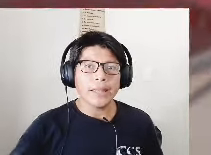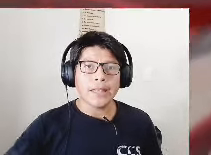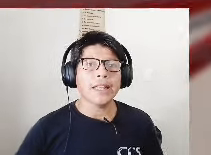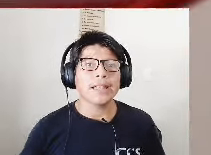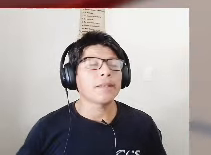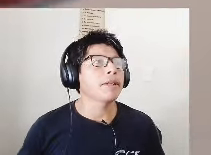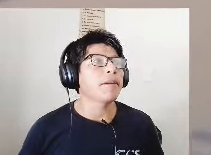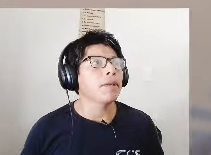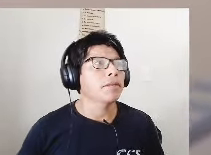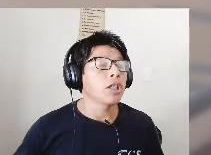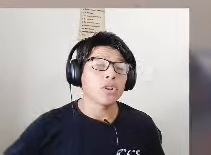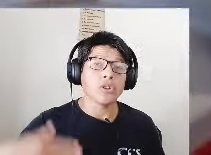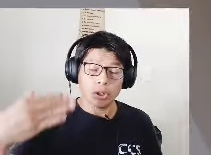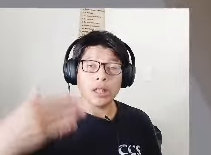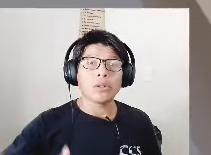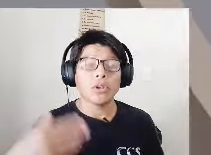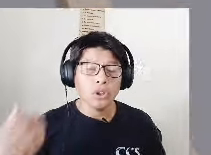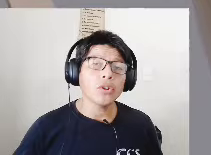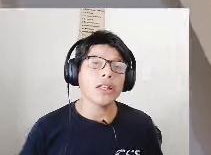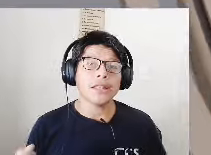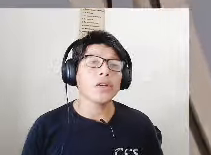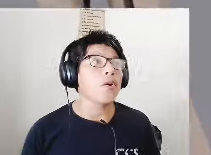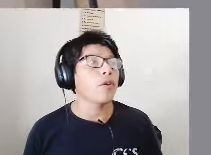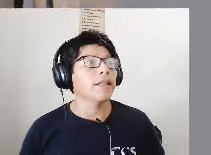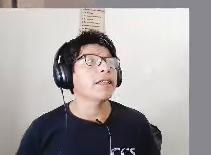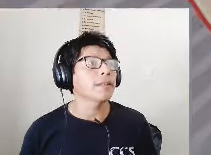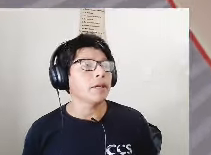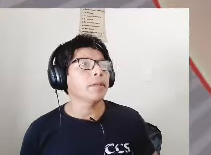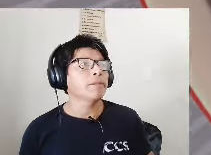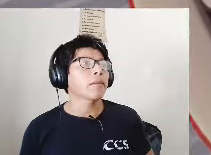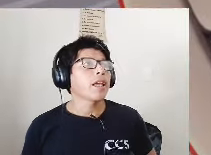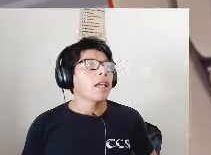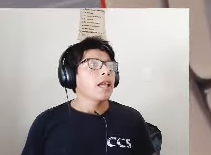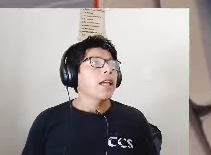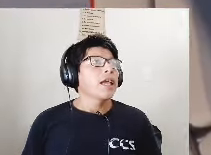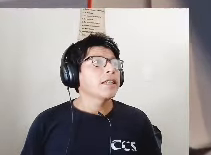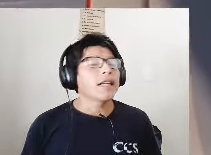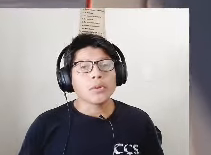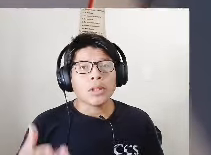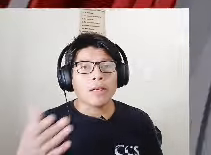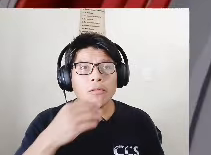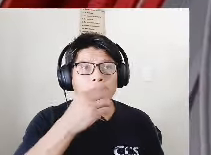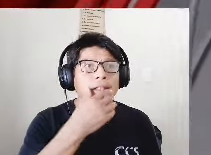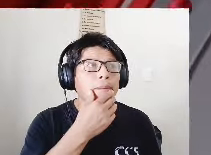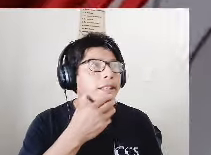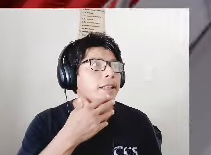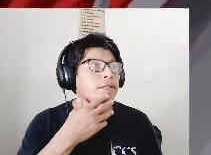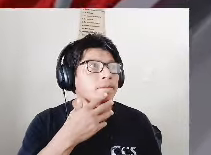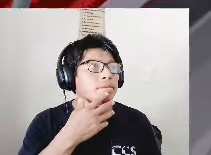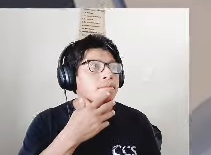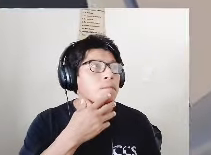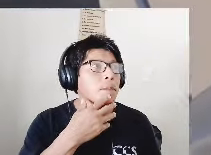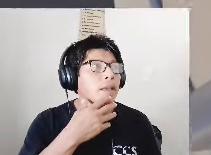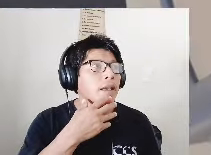hoy 20 de septiembre, dentro de 8 días de hoy 20 de septiembre, será su última conferencia